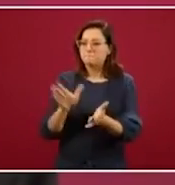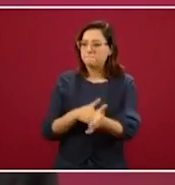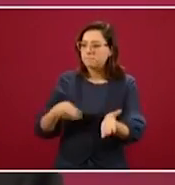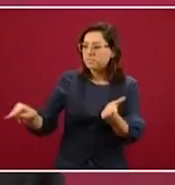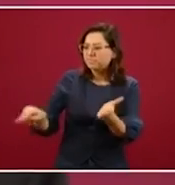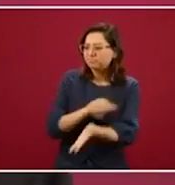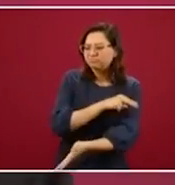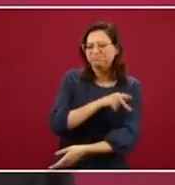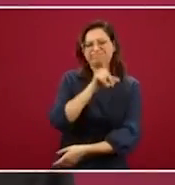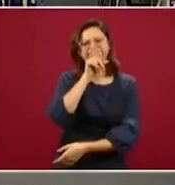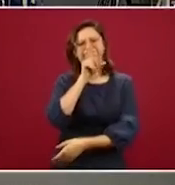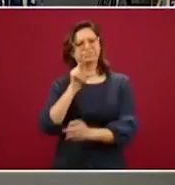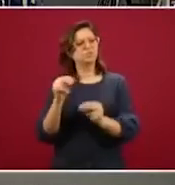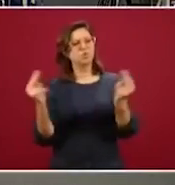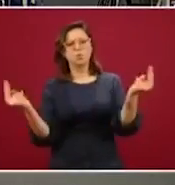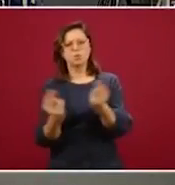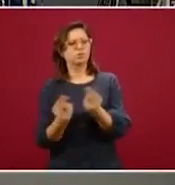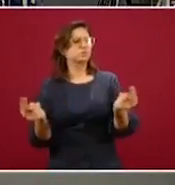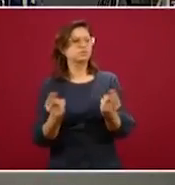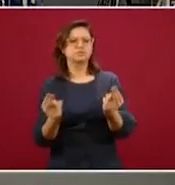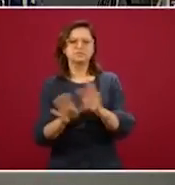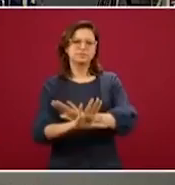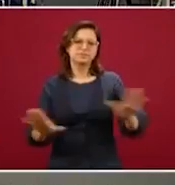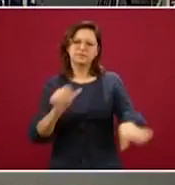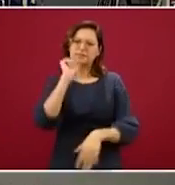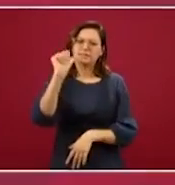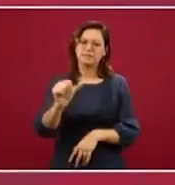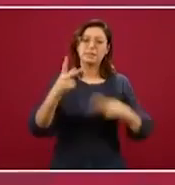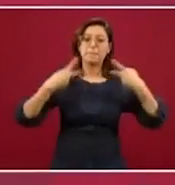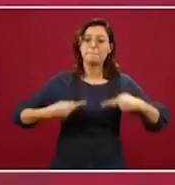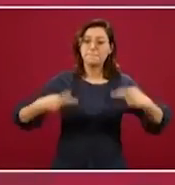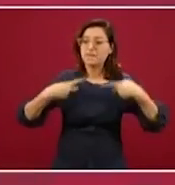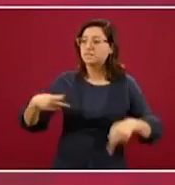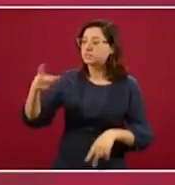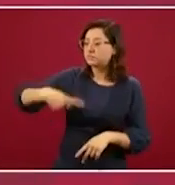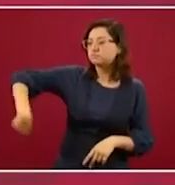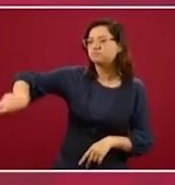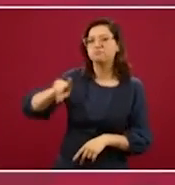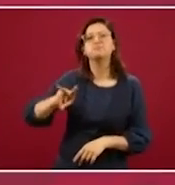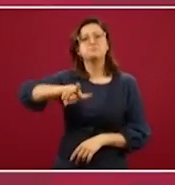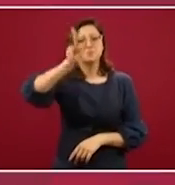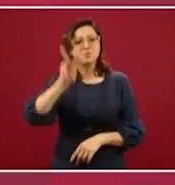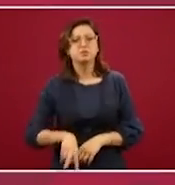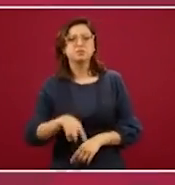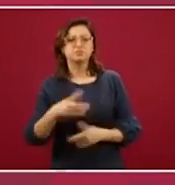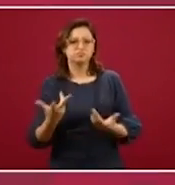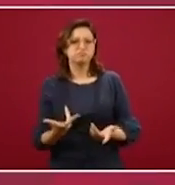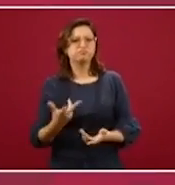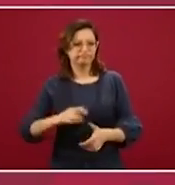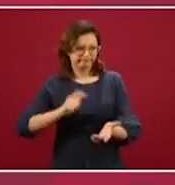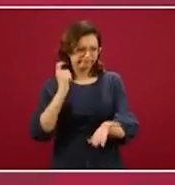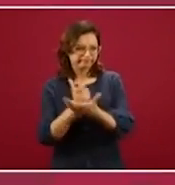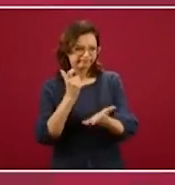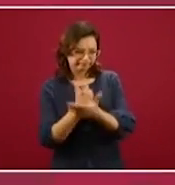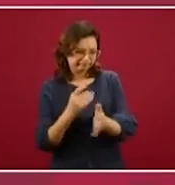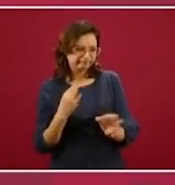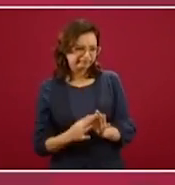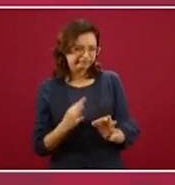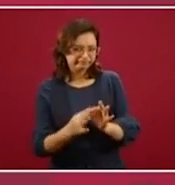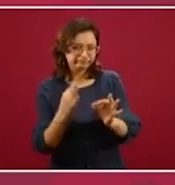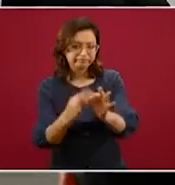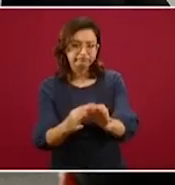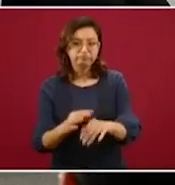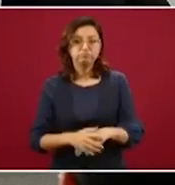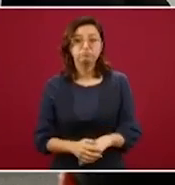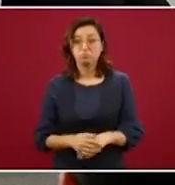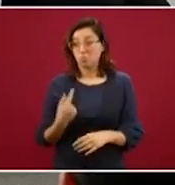y dar nada en garantía. La gente responde. Bueno, aquí hay una tasa de